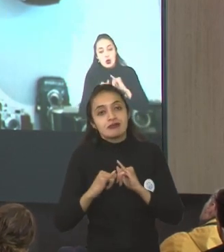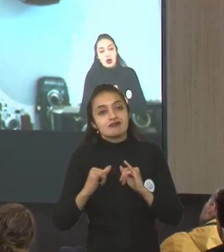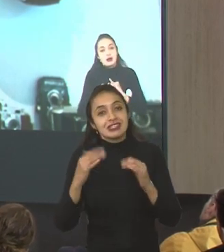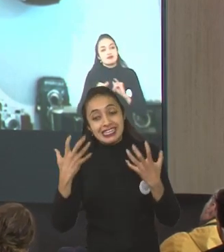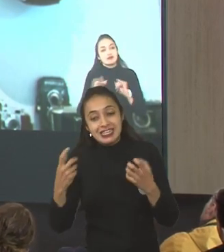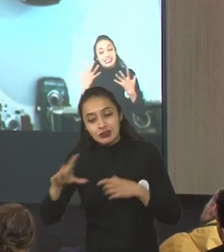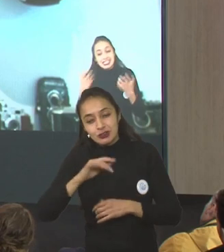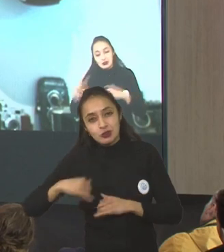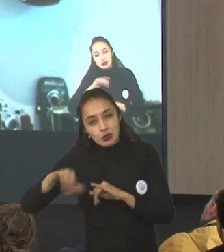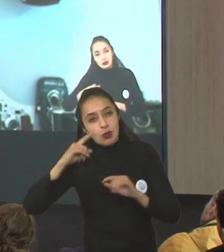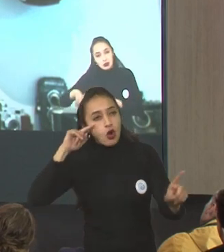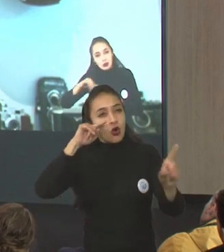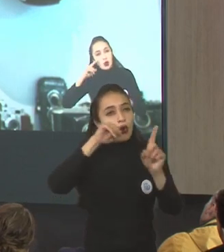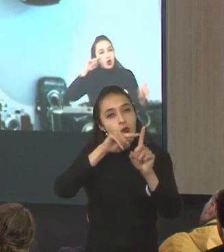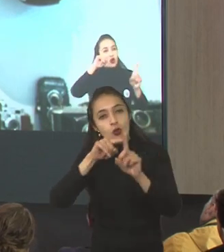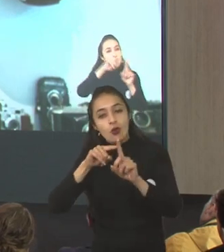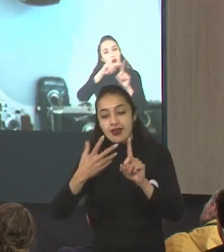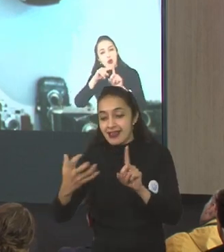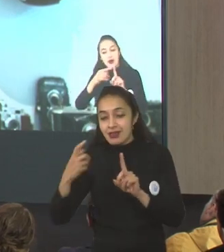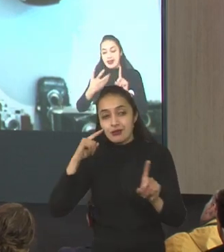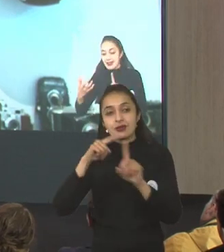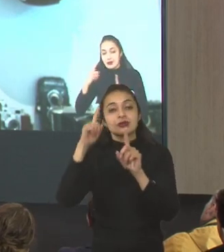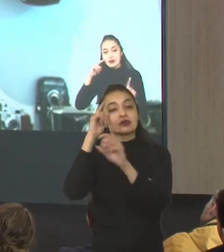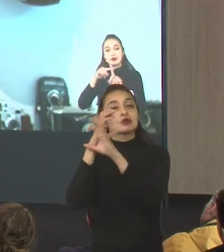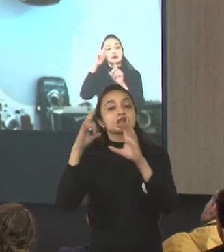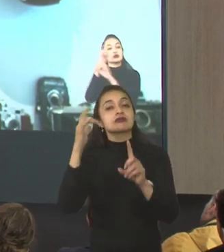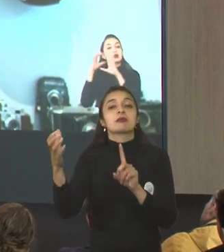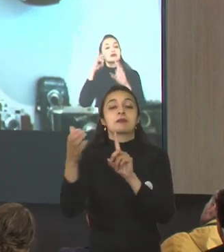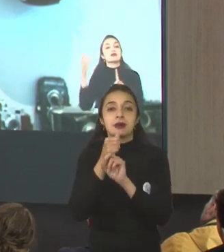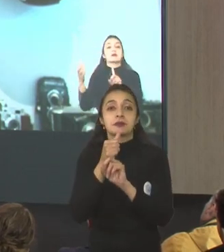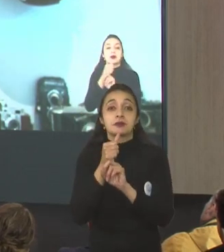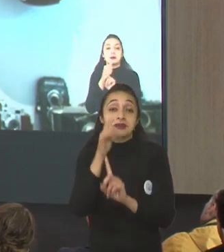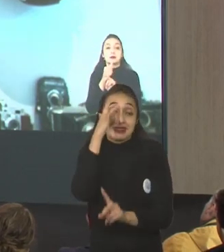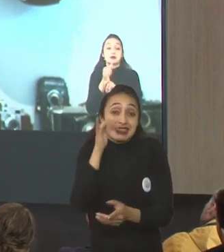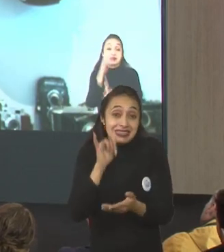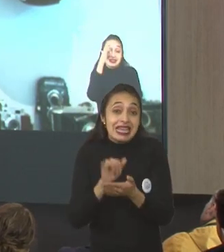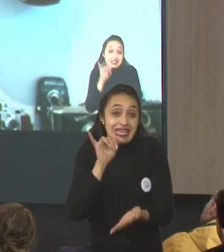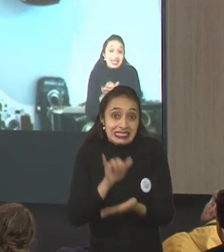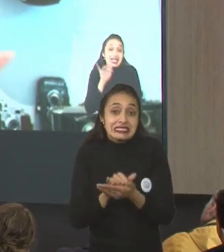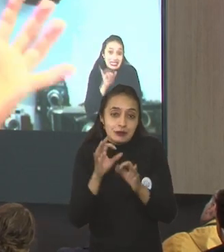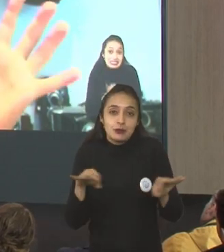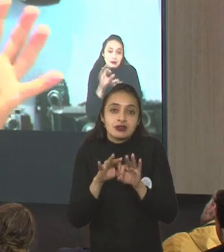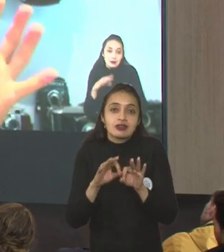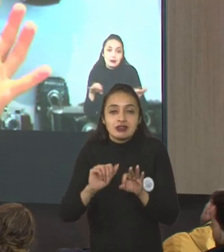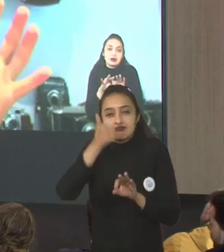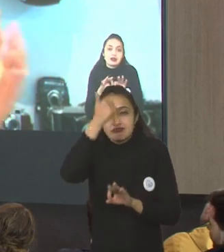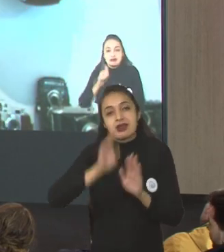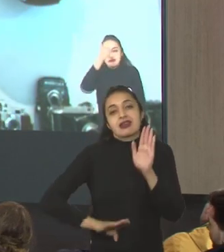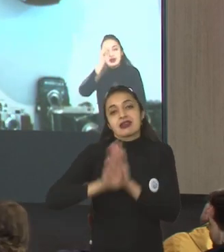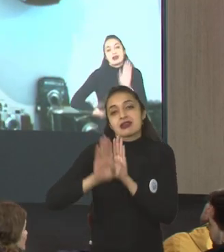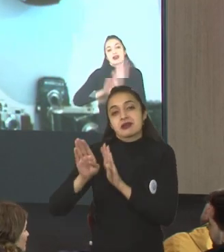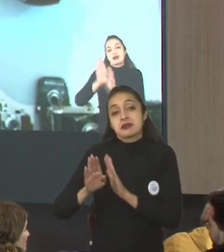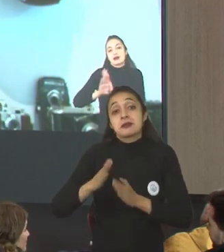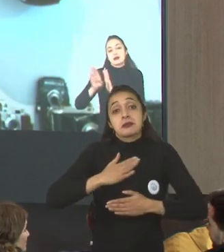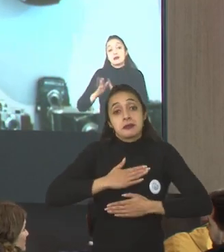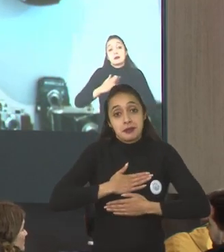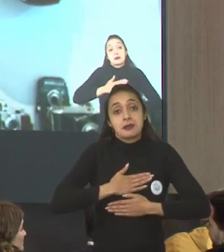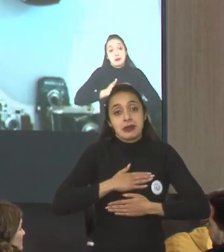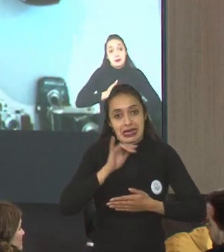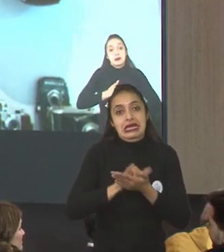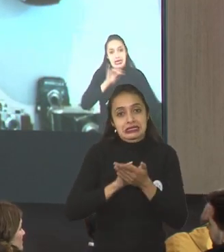todos quieren cumplir objetivos, que todos quieren cumplir sus sueños. Y yo creo que esa va a ser la clave del éxito y para mí ha sido la clave